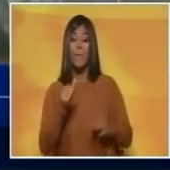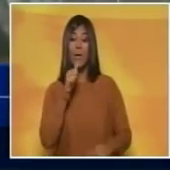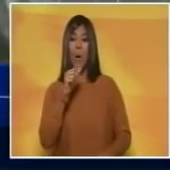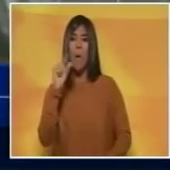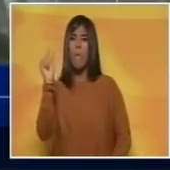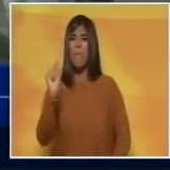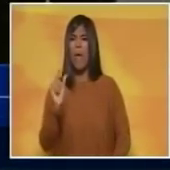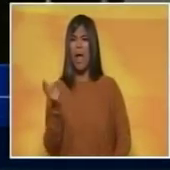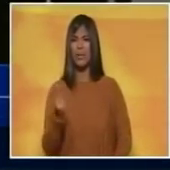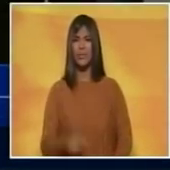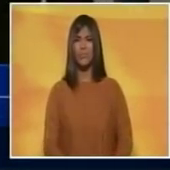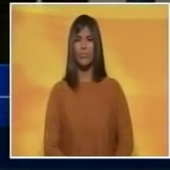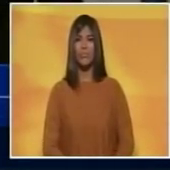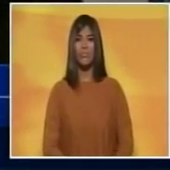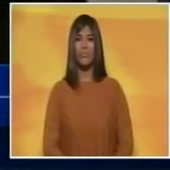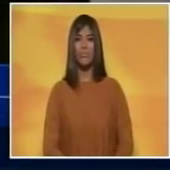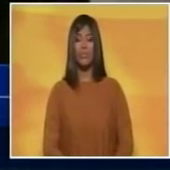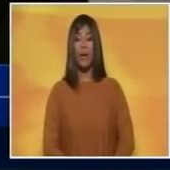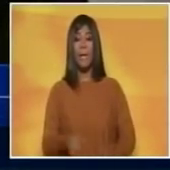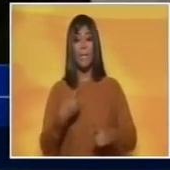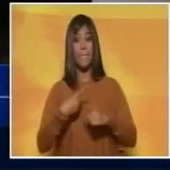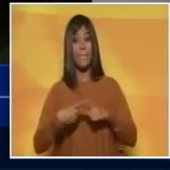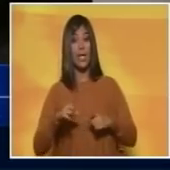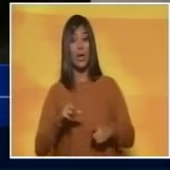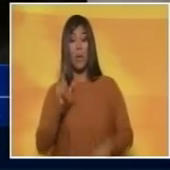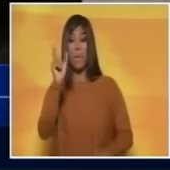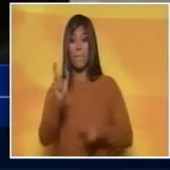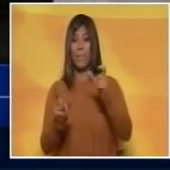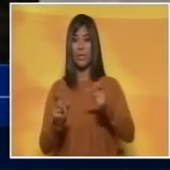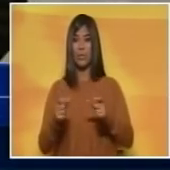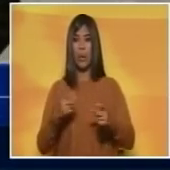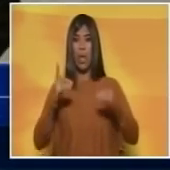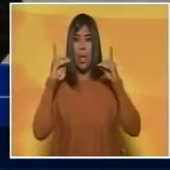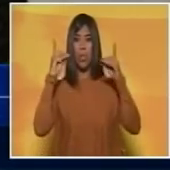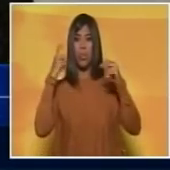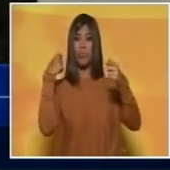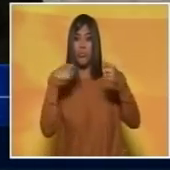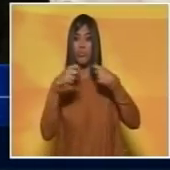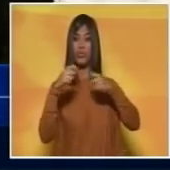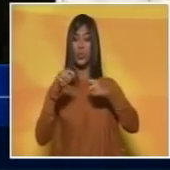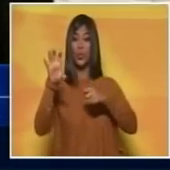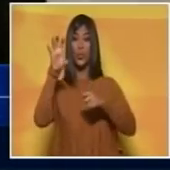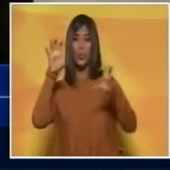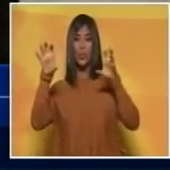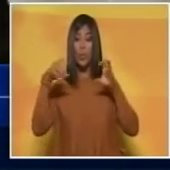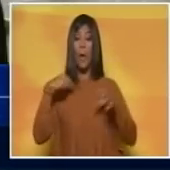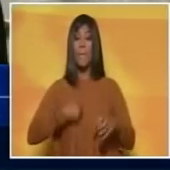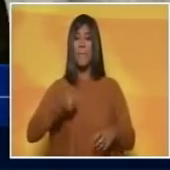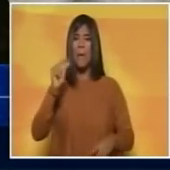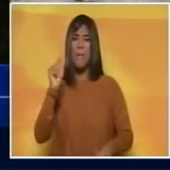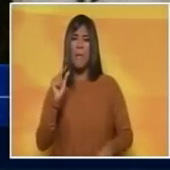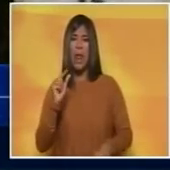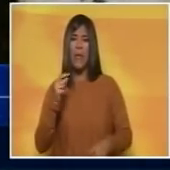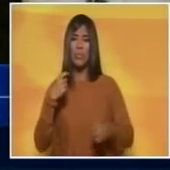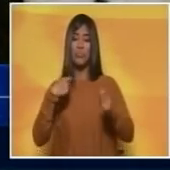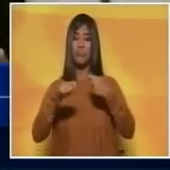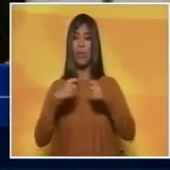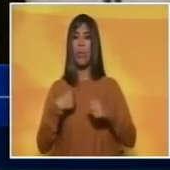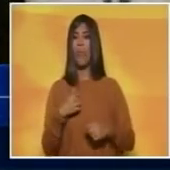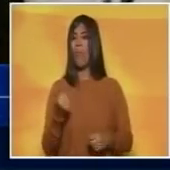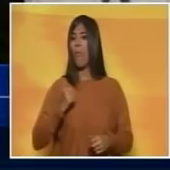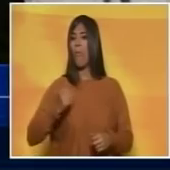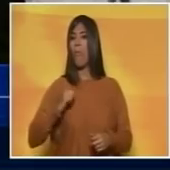su bajo costo. Pero mientras personas inescrupulosas continúan vendiendo este tipo de bebidas artesanales sin ningún tipo